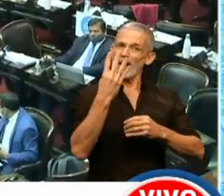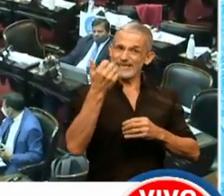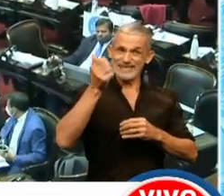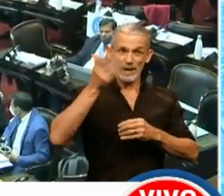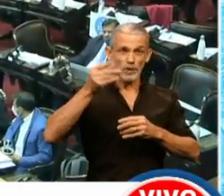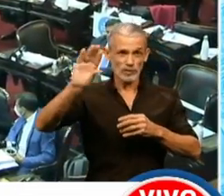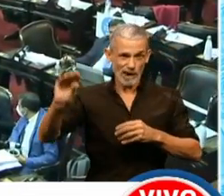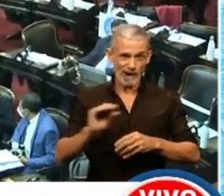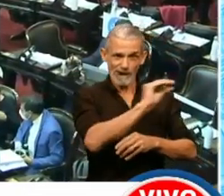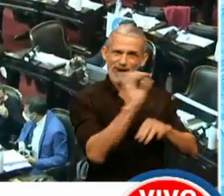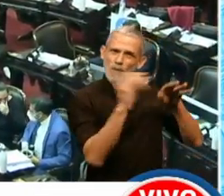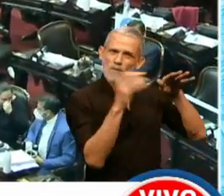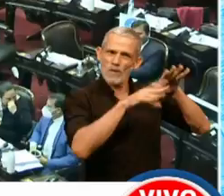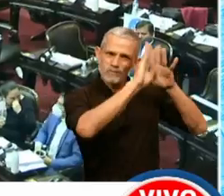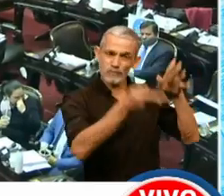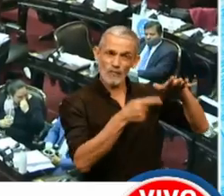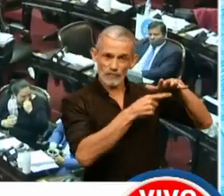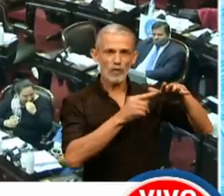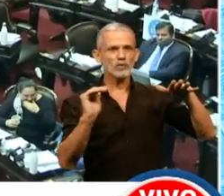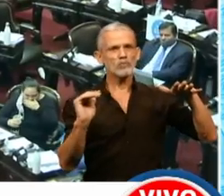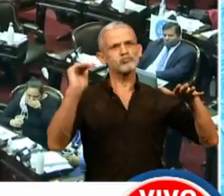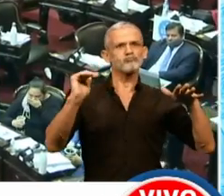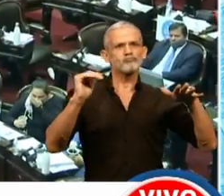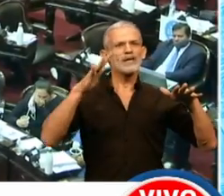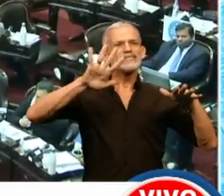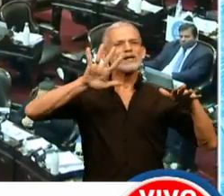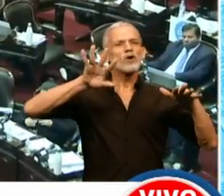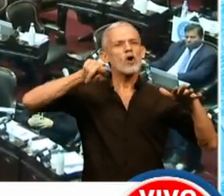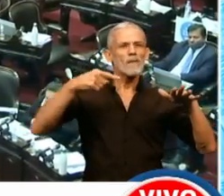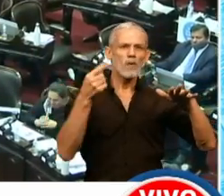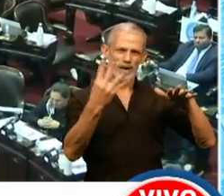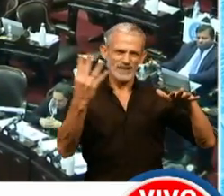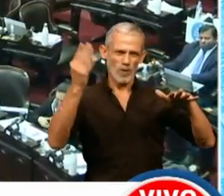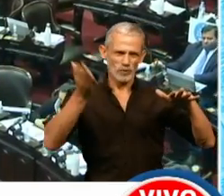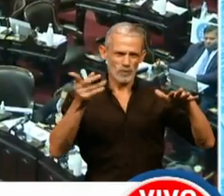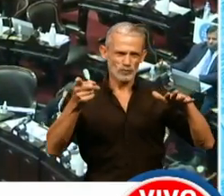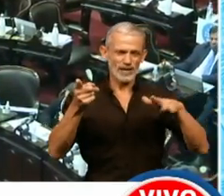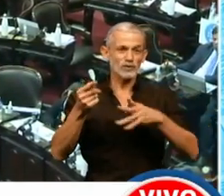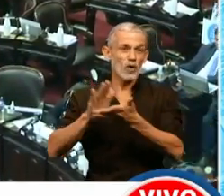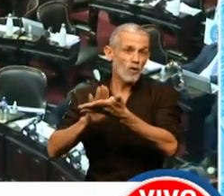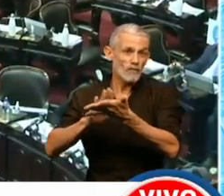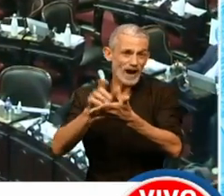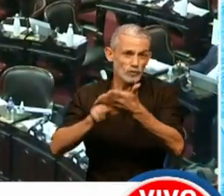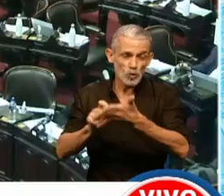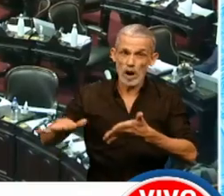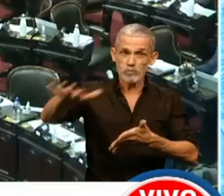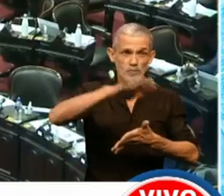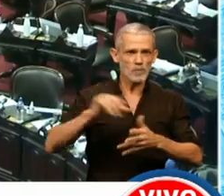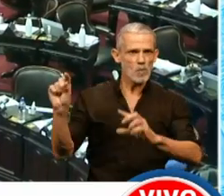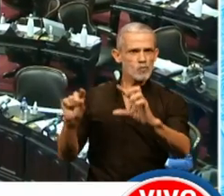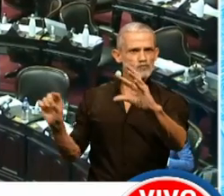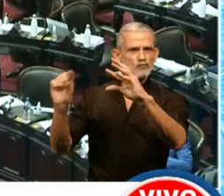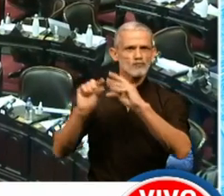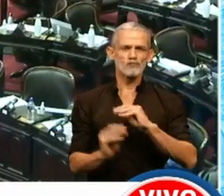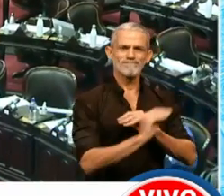pasaría a una alícuota del 5,44 por ciento es así que es muy difícil confiar en